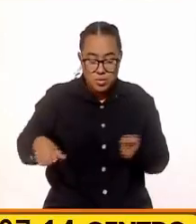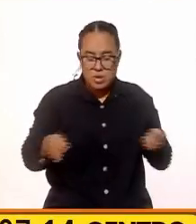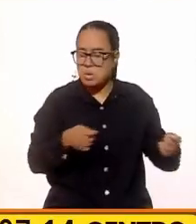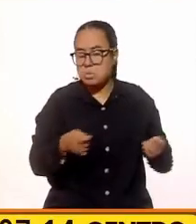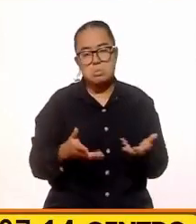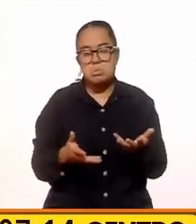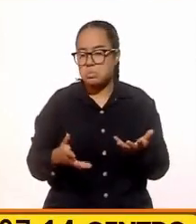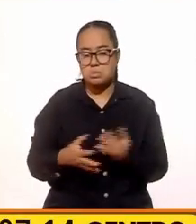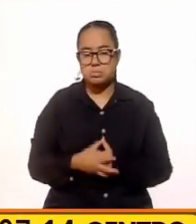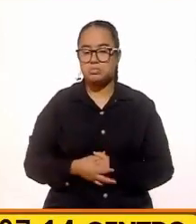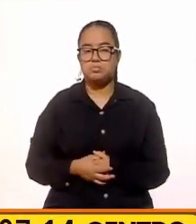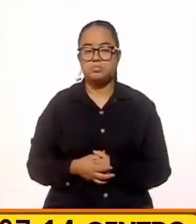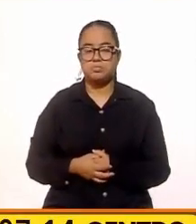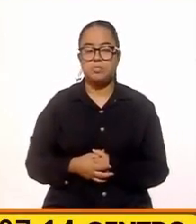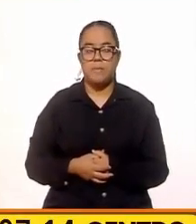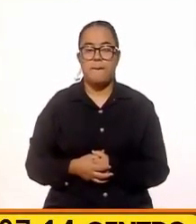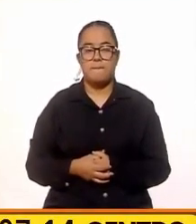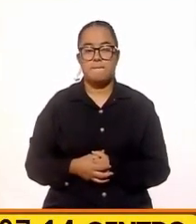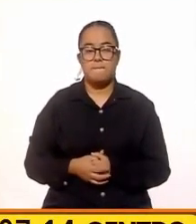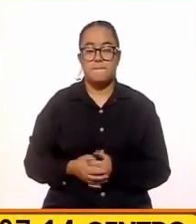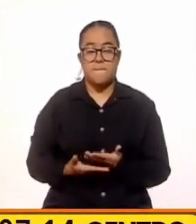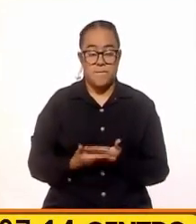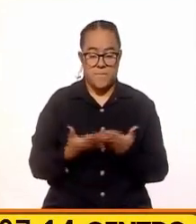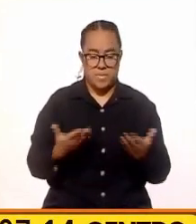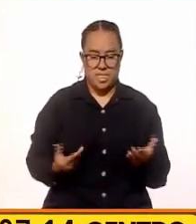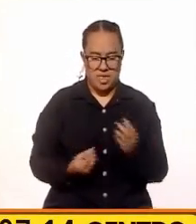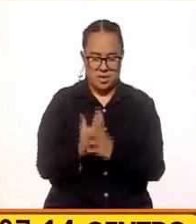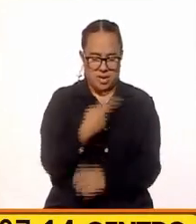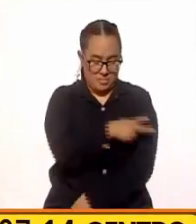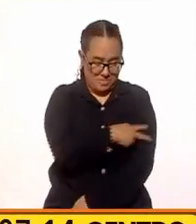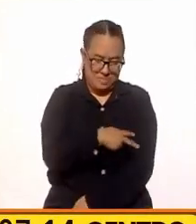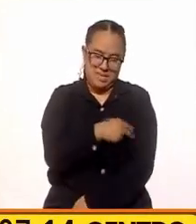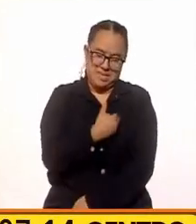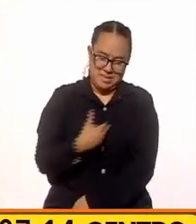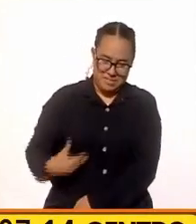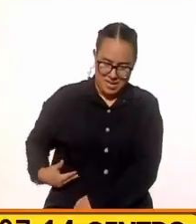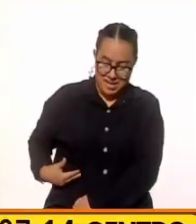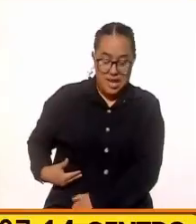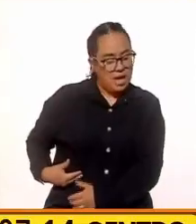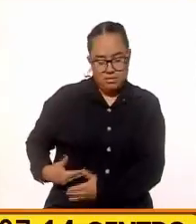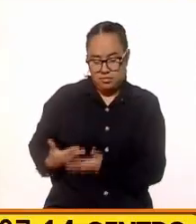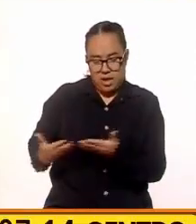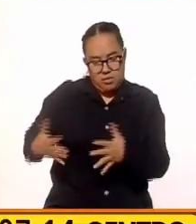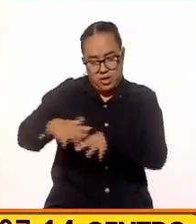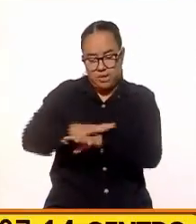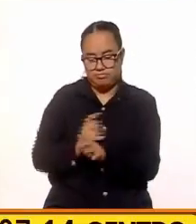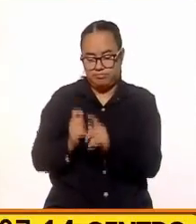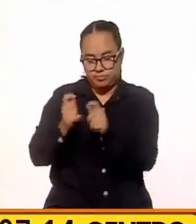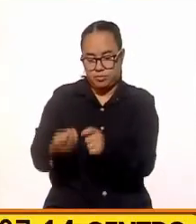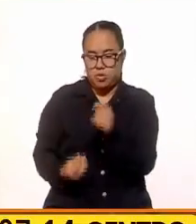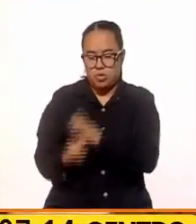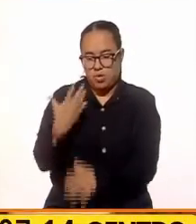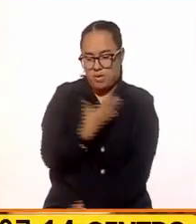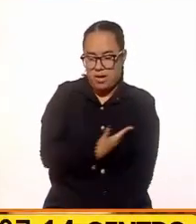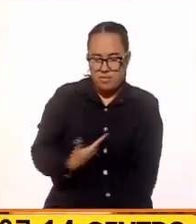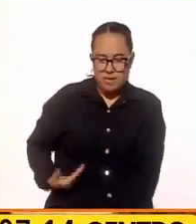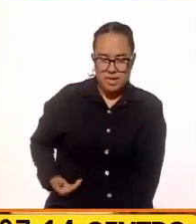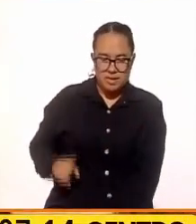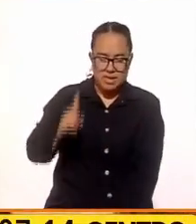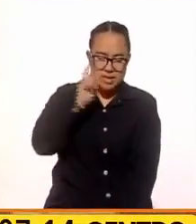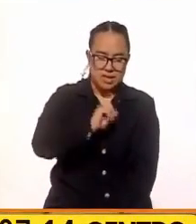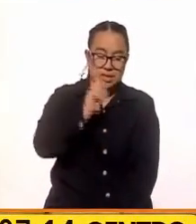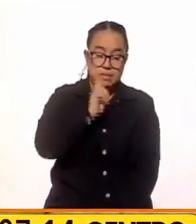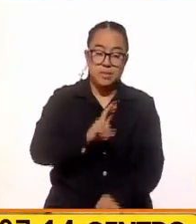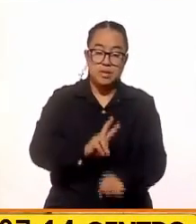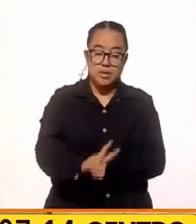y con, digamos, la nueva la que era vicepresidenta y que se ha convertido en presidenta de Venezuela, que es